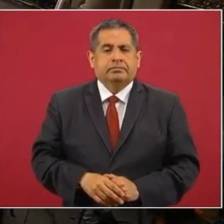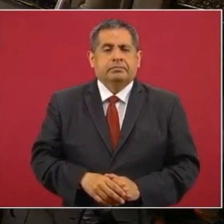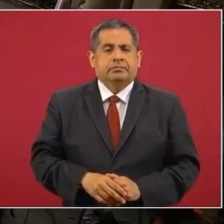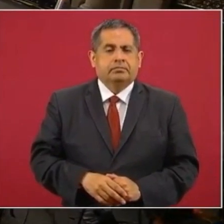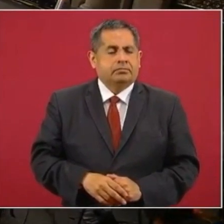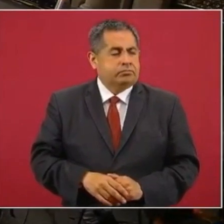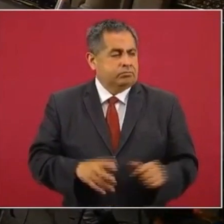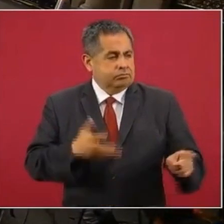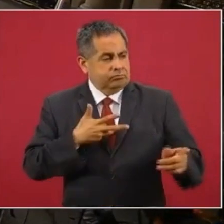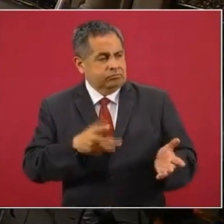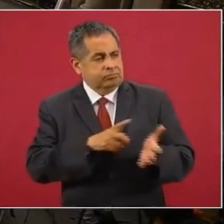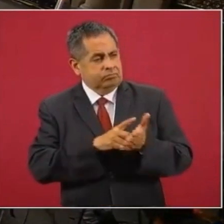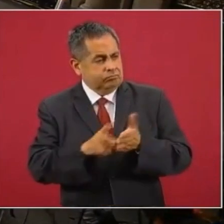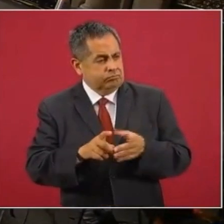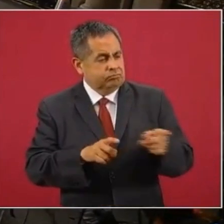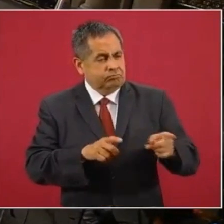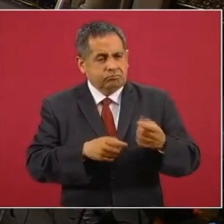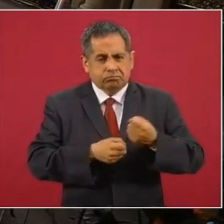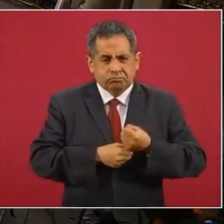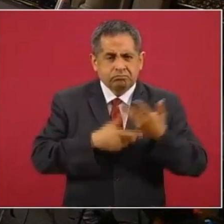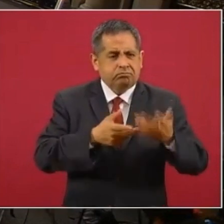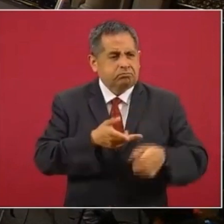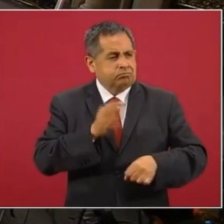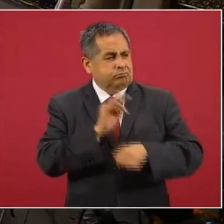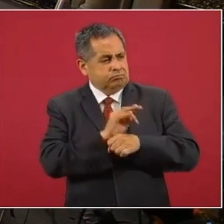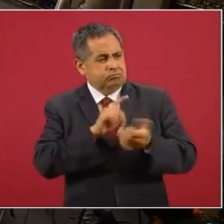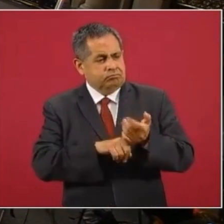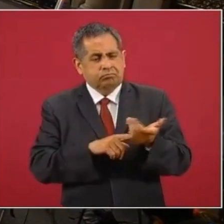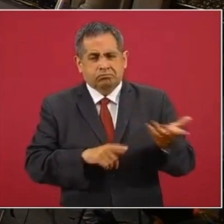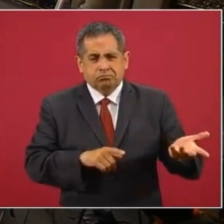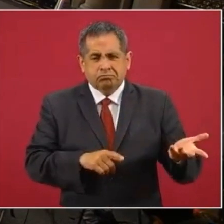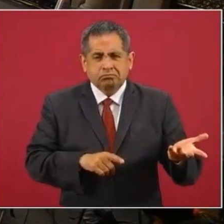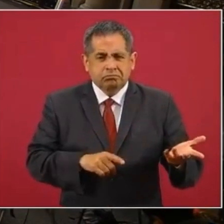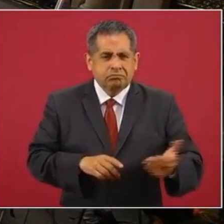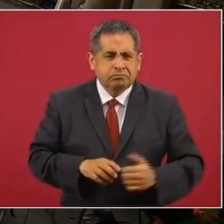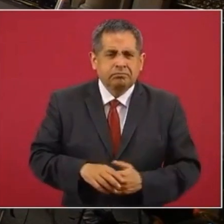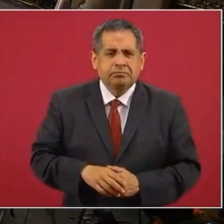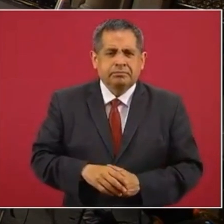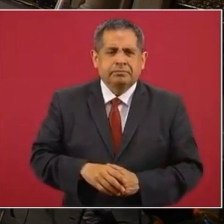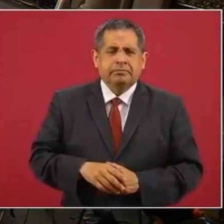El derecho que tienes a decirlo.